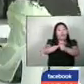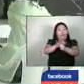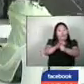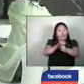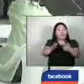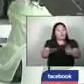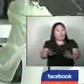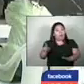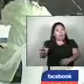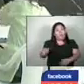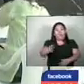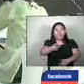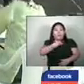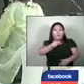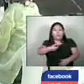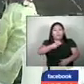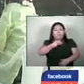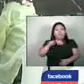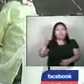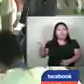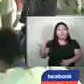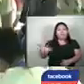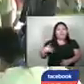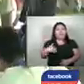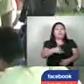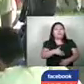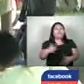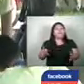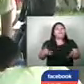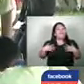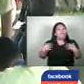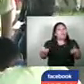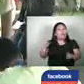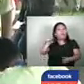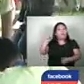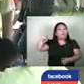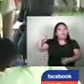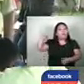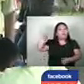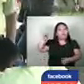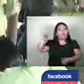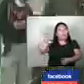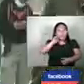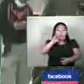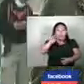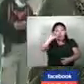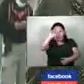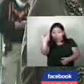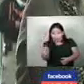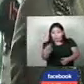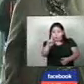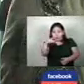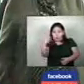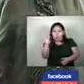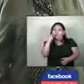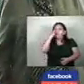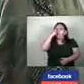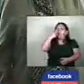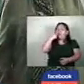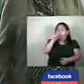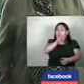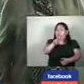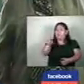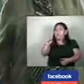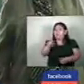Según la última intervención del ministro Coma, señaló de que el más del 10 por ciento de las pruebas ya estaban dando